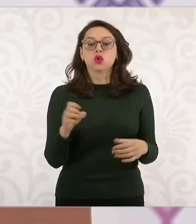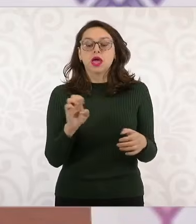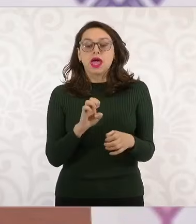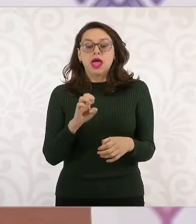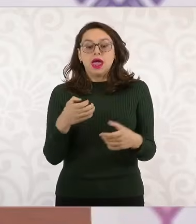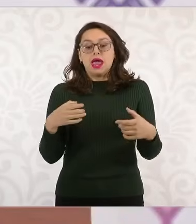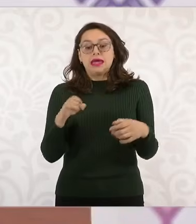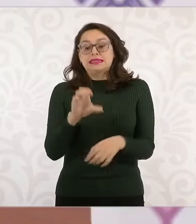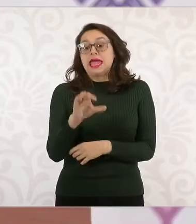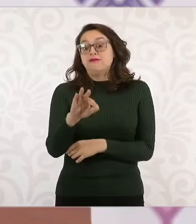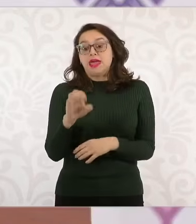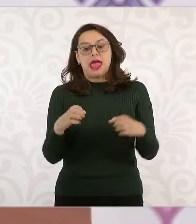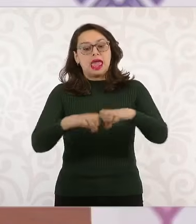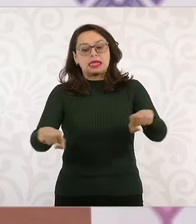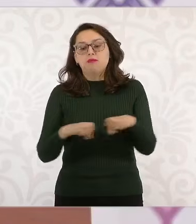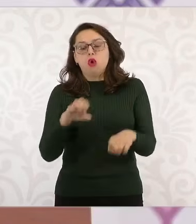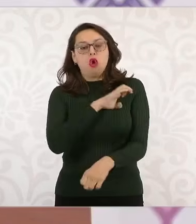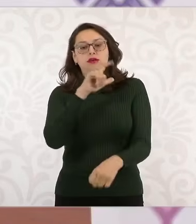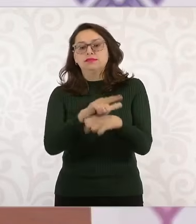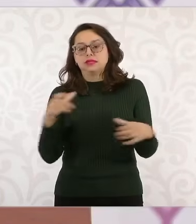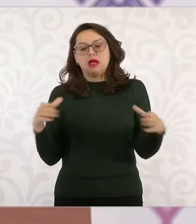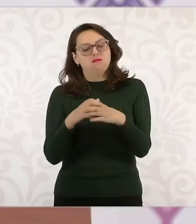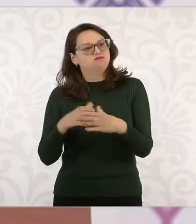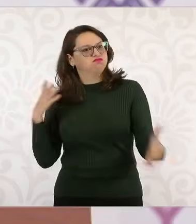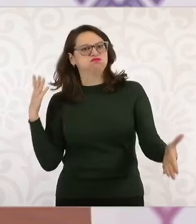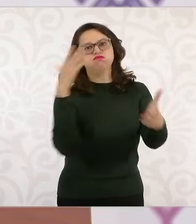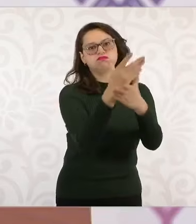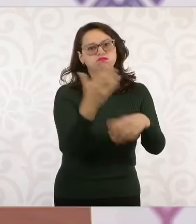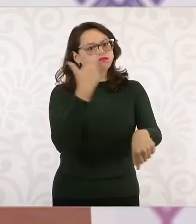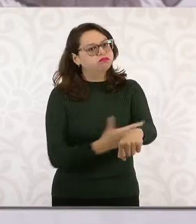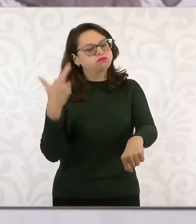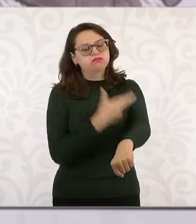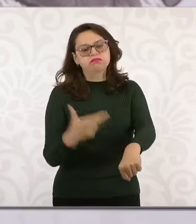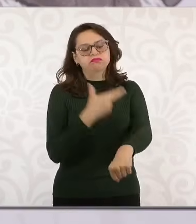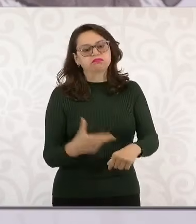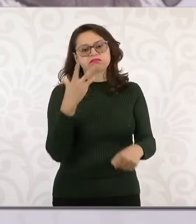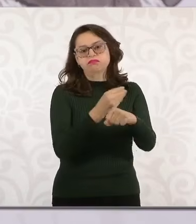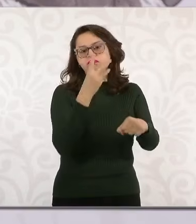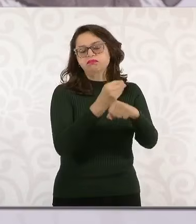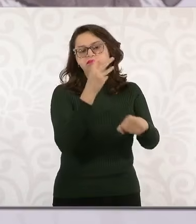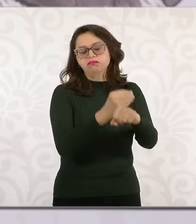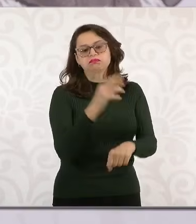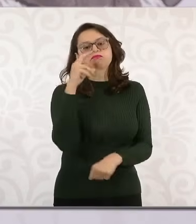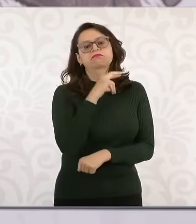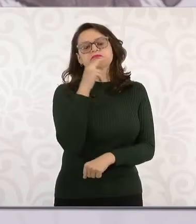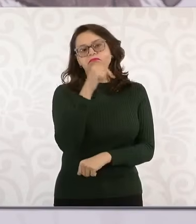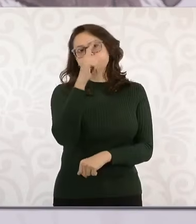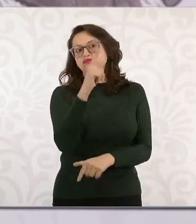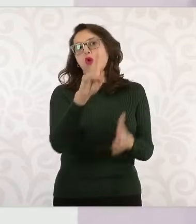de CFE para poder restablecer lo más pronto posible el servicio, y hasta ahora no se ha presentado algún